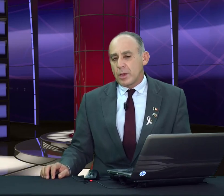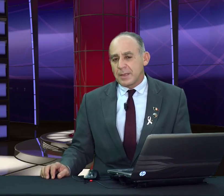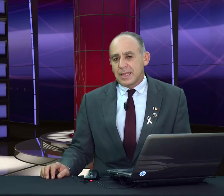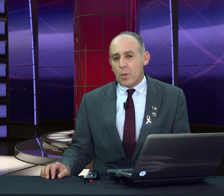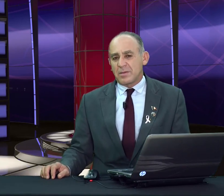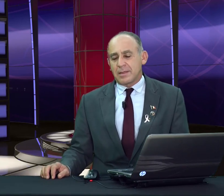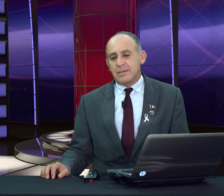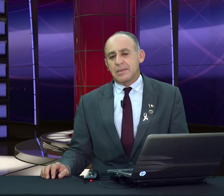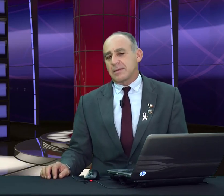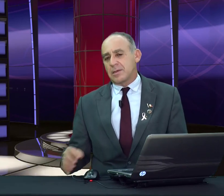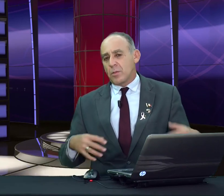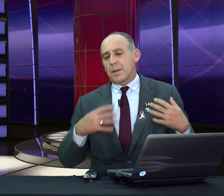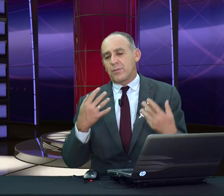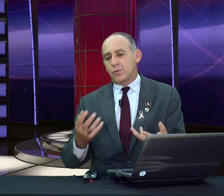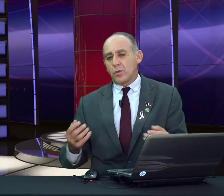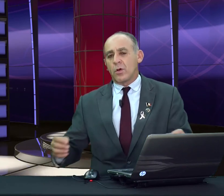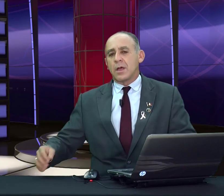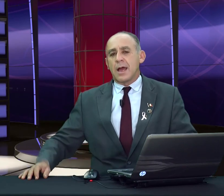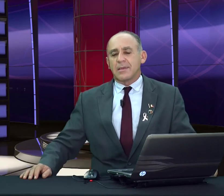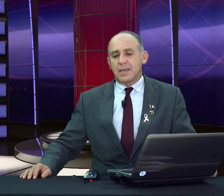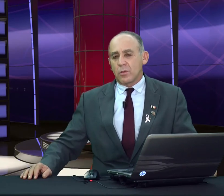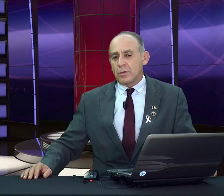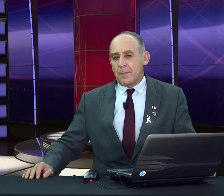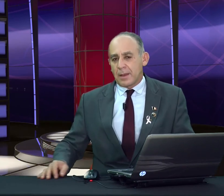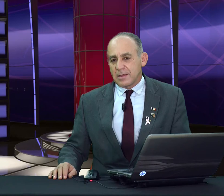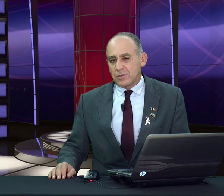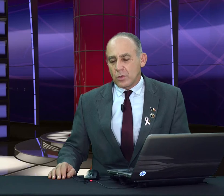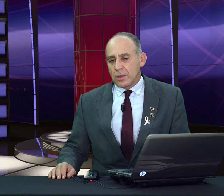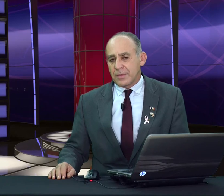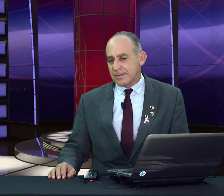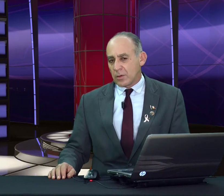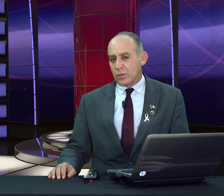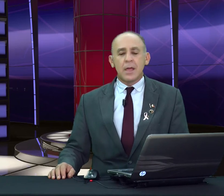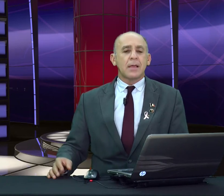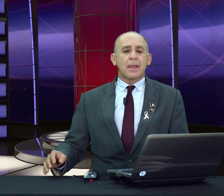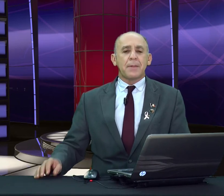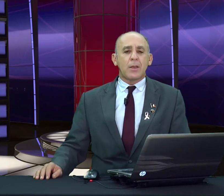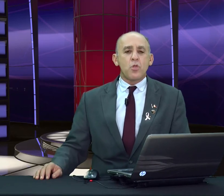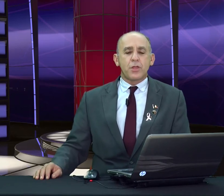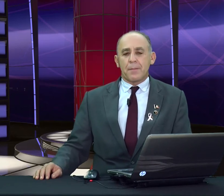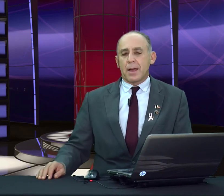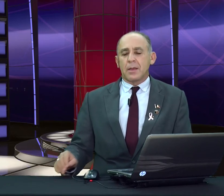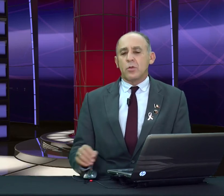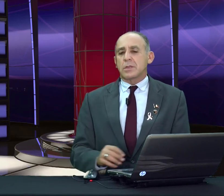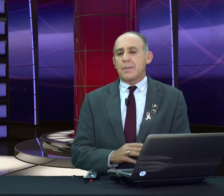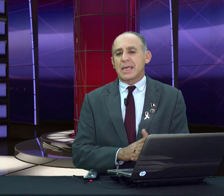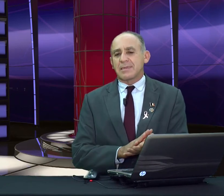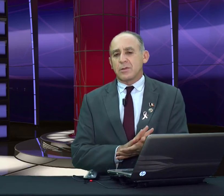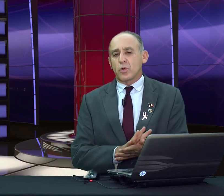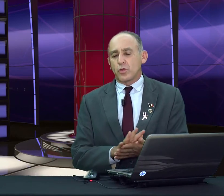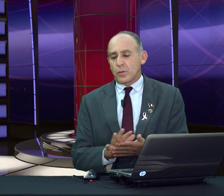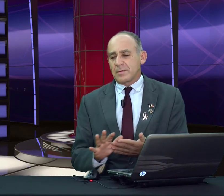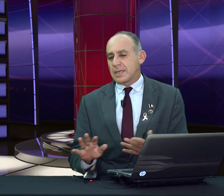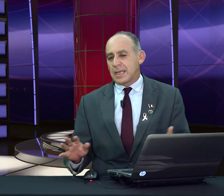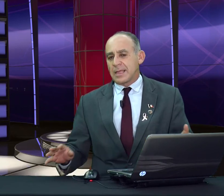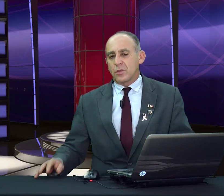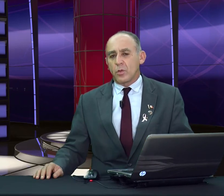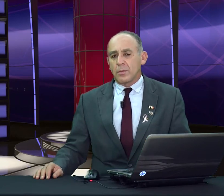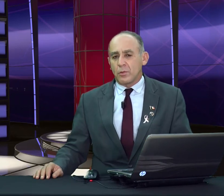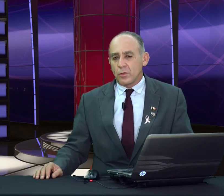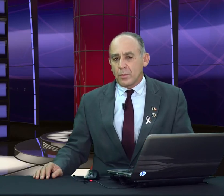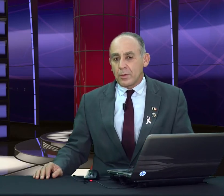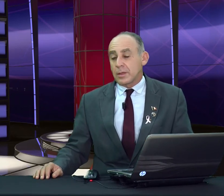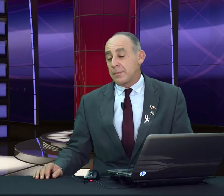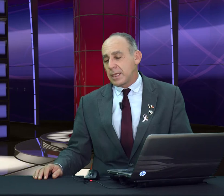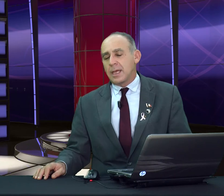no solamente como estadísticas, sino para futuro hacer una planeación de salud. También un tema que ha sido controversial en todo